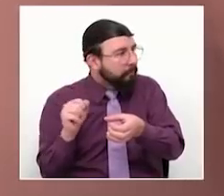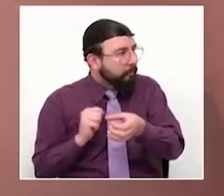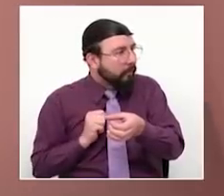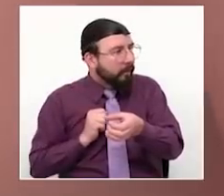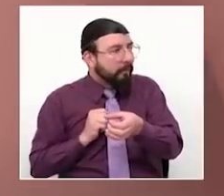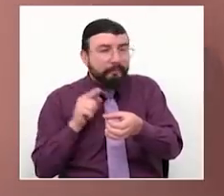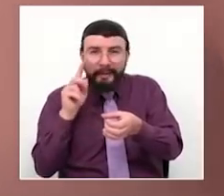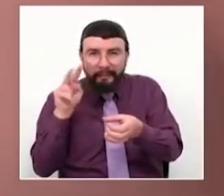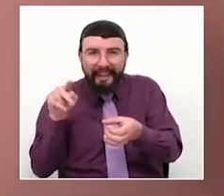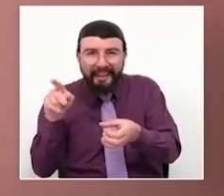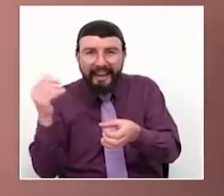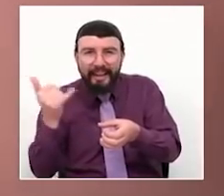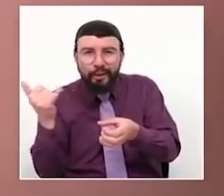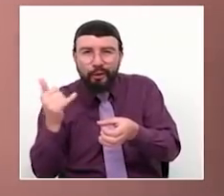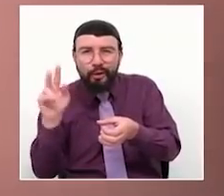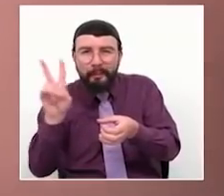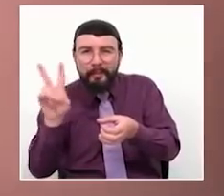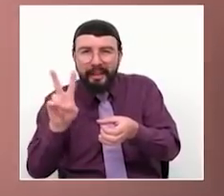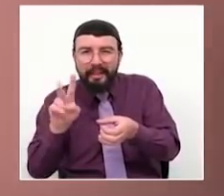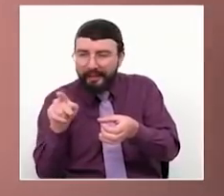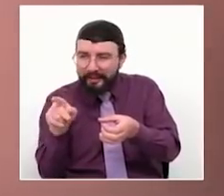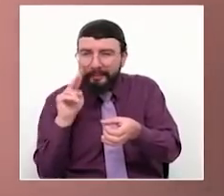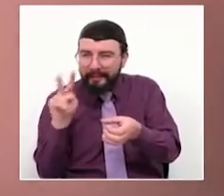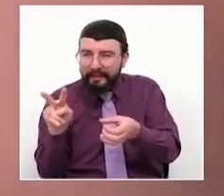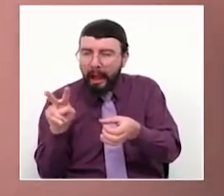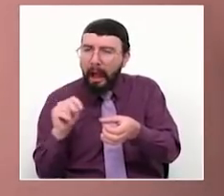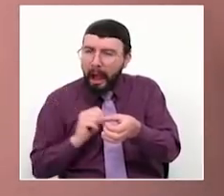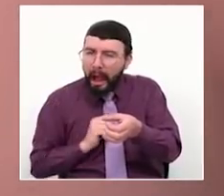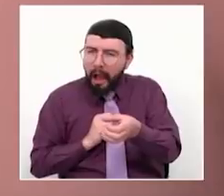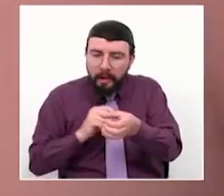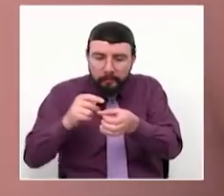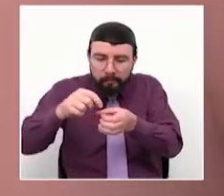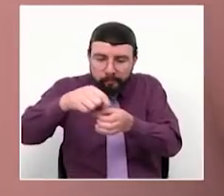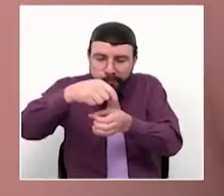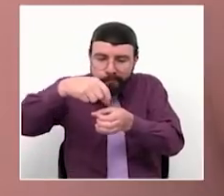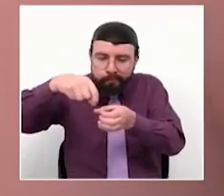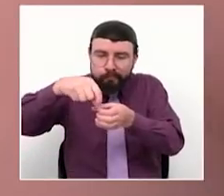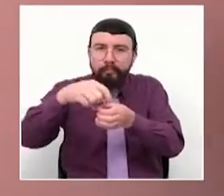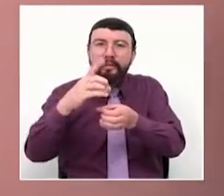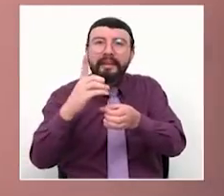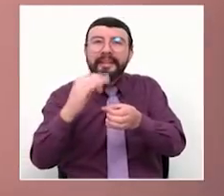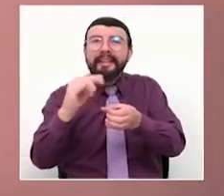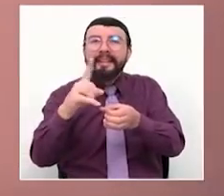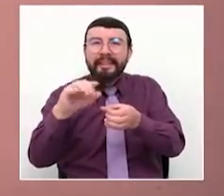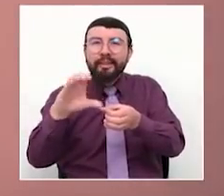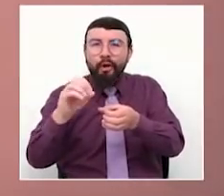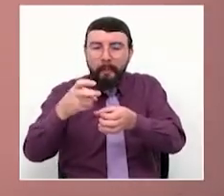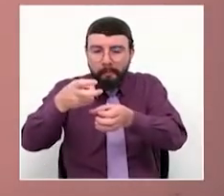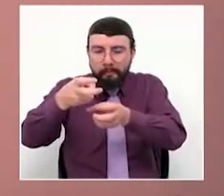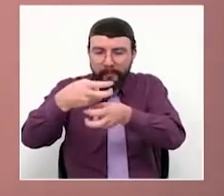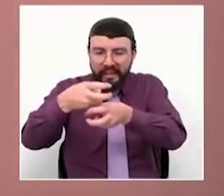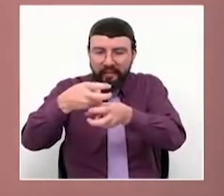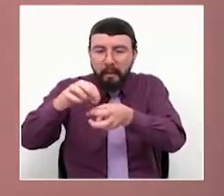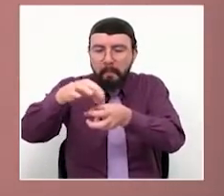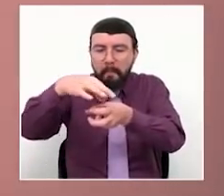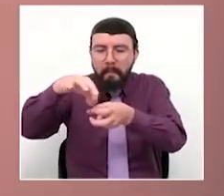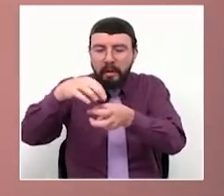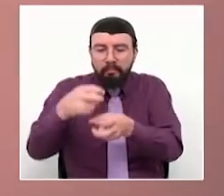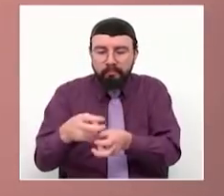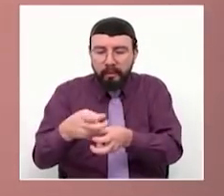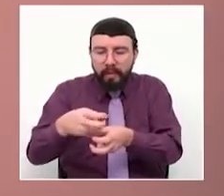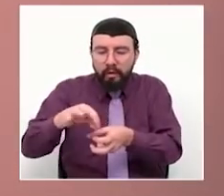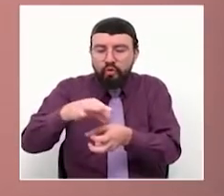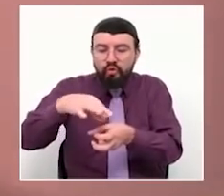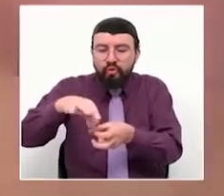está. Ahí está, miren, entonces aquí les muestro, vea. Entonces, este es el disco que está entre esta vértebra y la otra. Entonces,